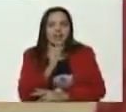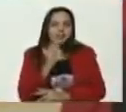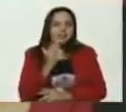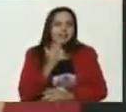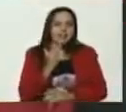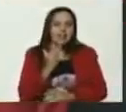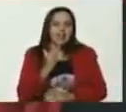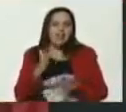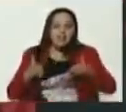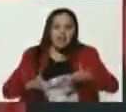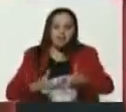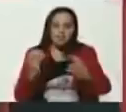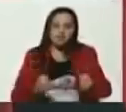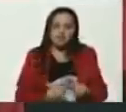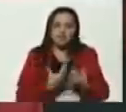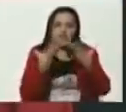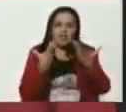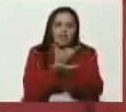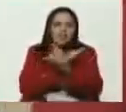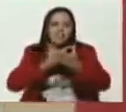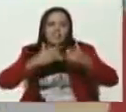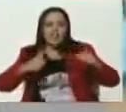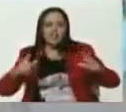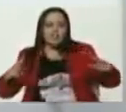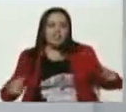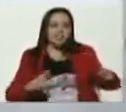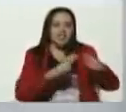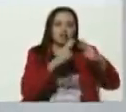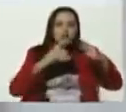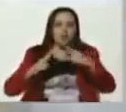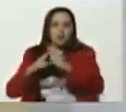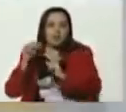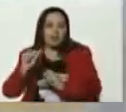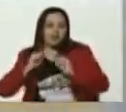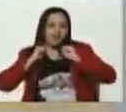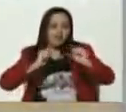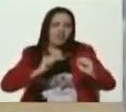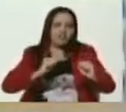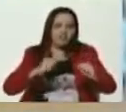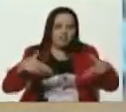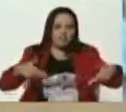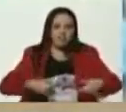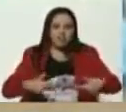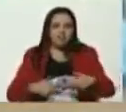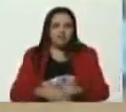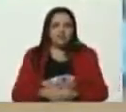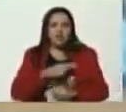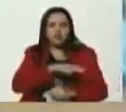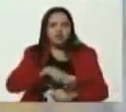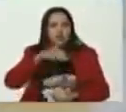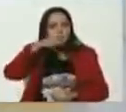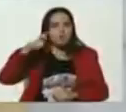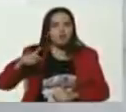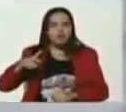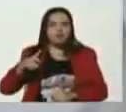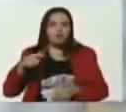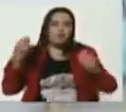encendida de libertadores que se encuentran en esta valiente lucha de nuestros pueblos por la vida.